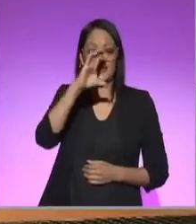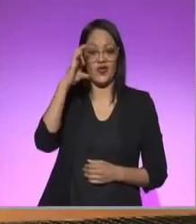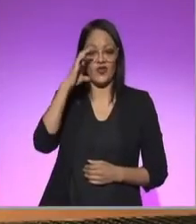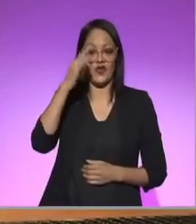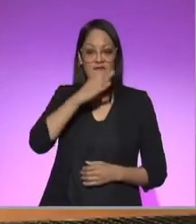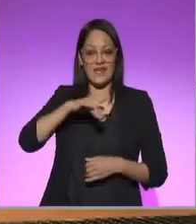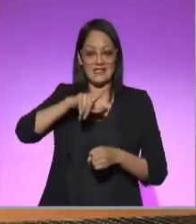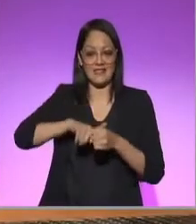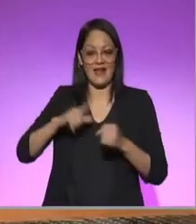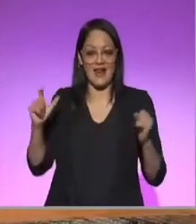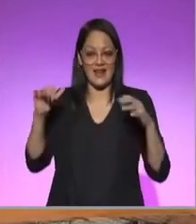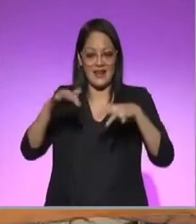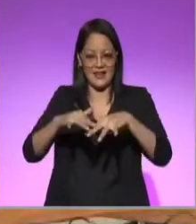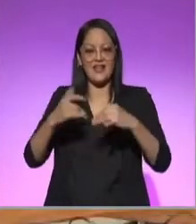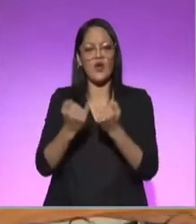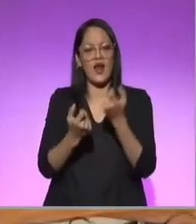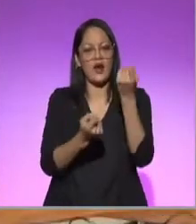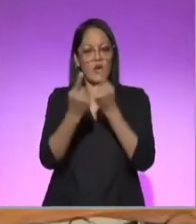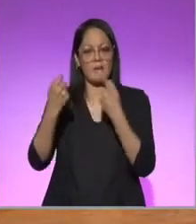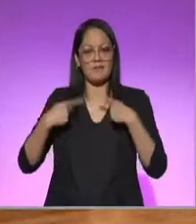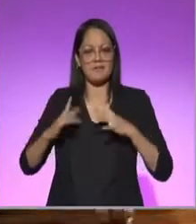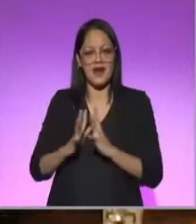y algunos de sus participantes.